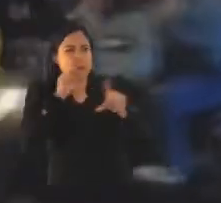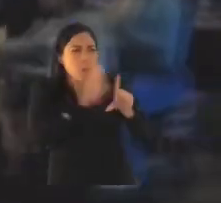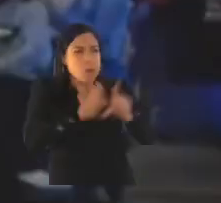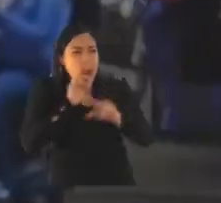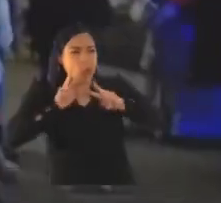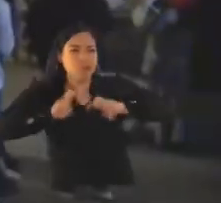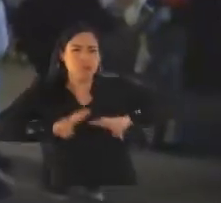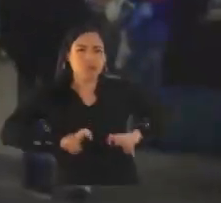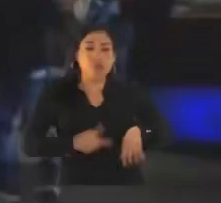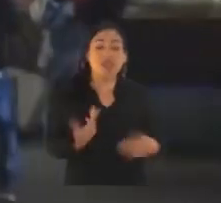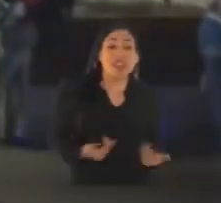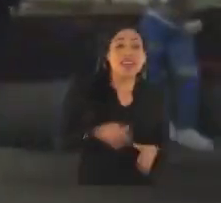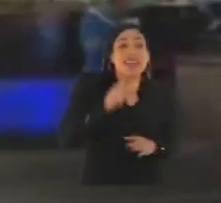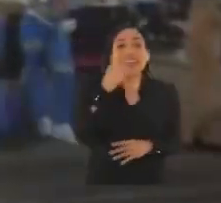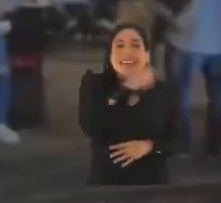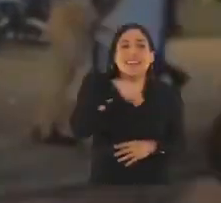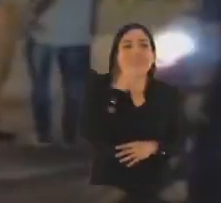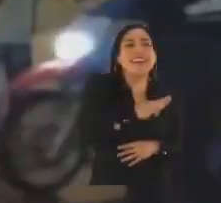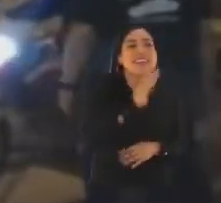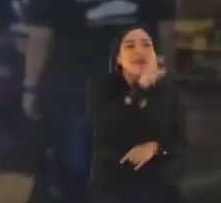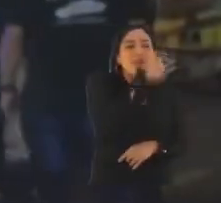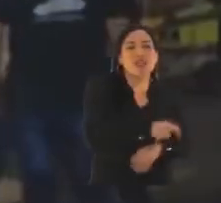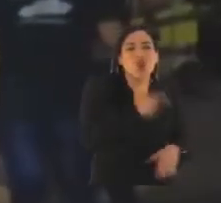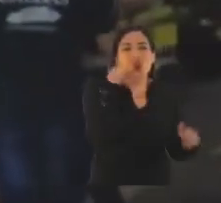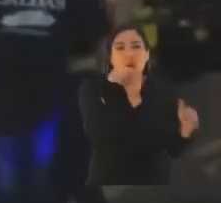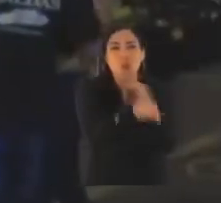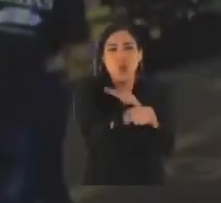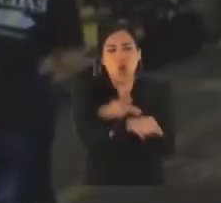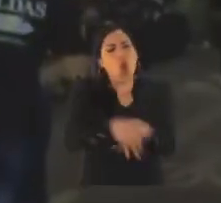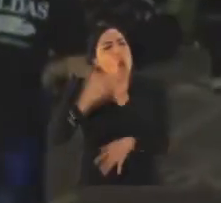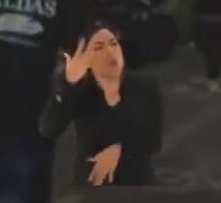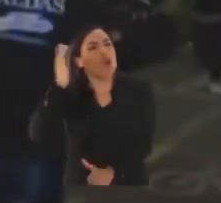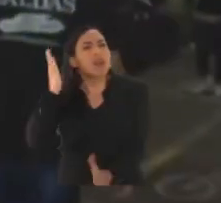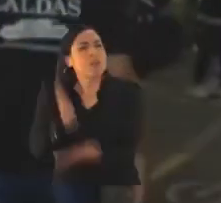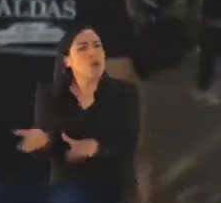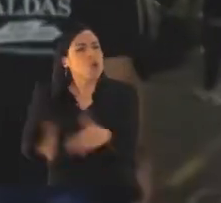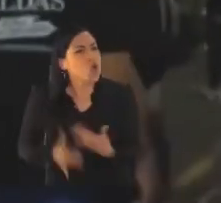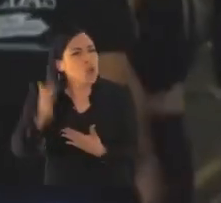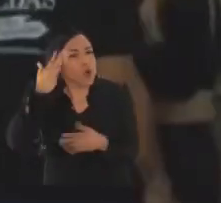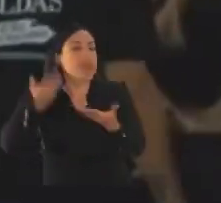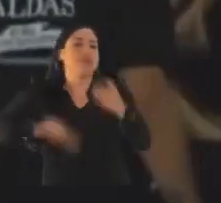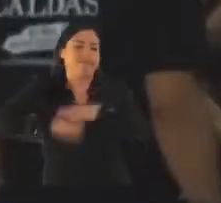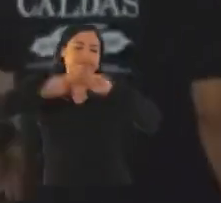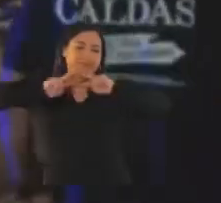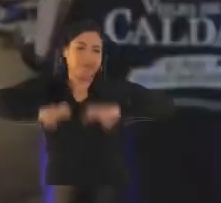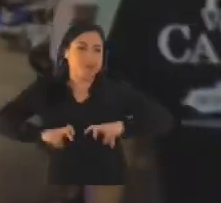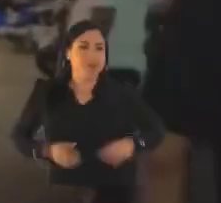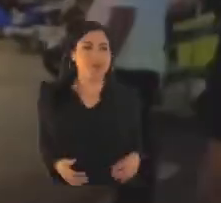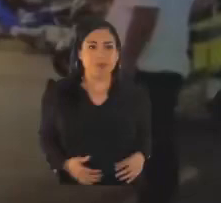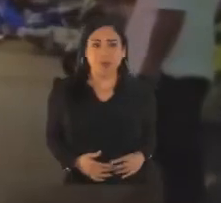y estamos a la espera de la plena identificación de la persona y de establecer cuáles fueron los motivos de su muerte.